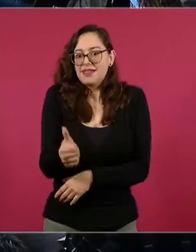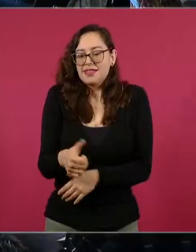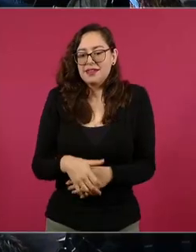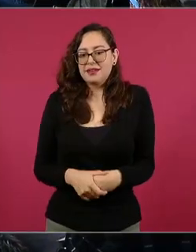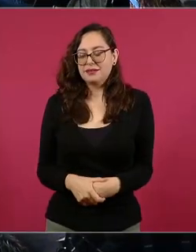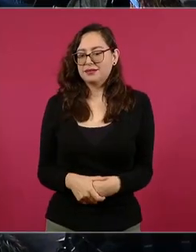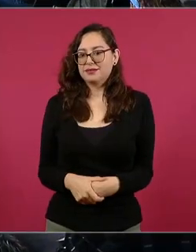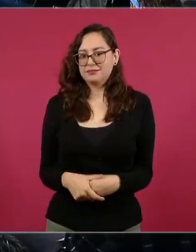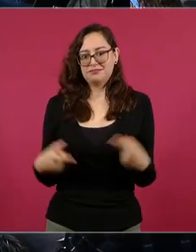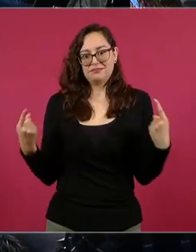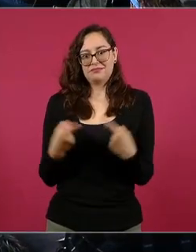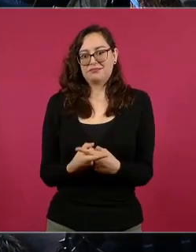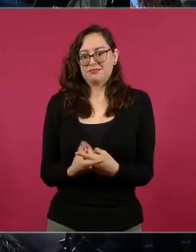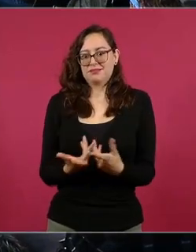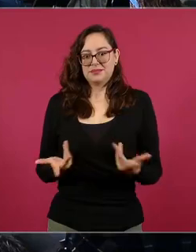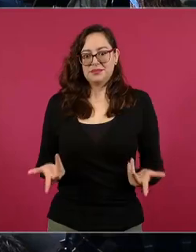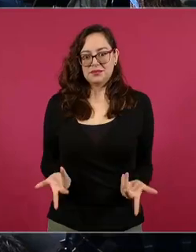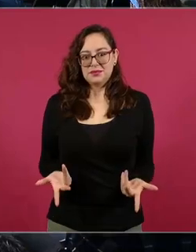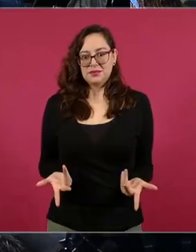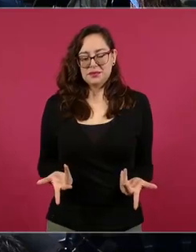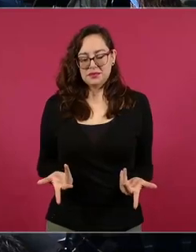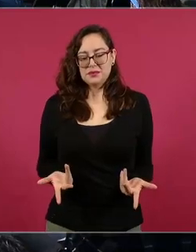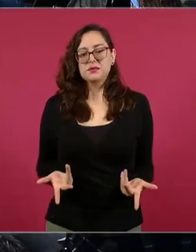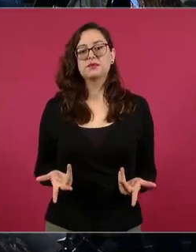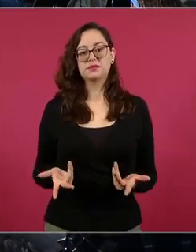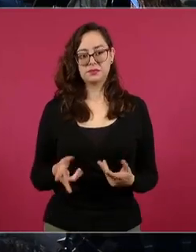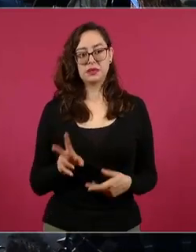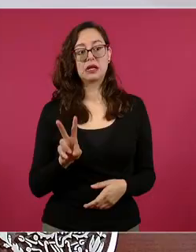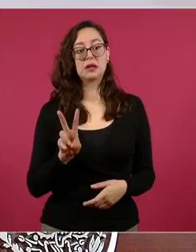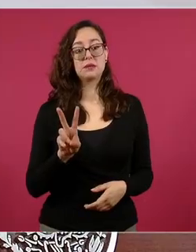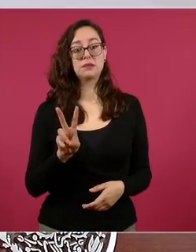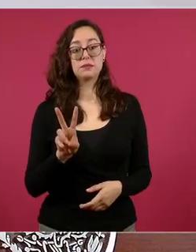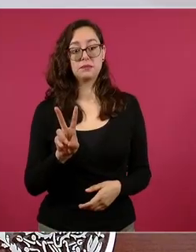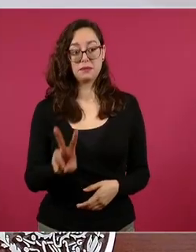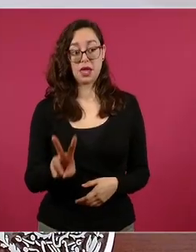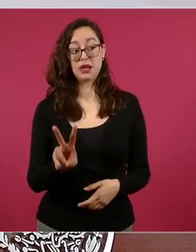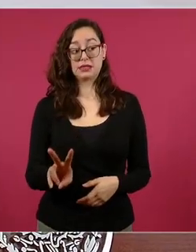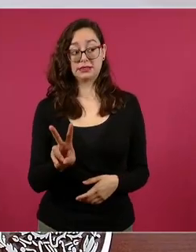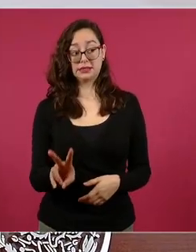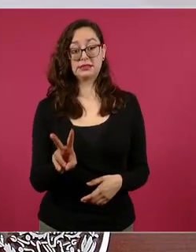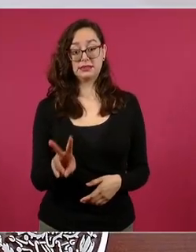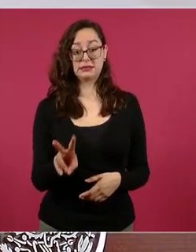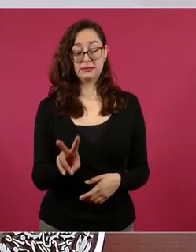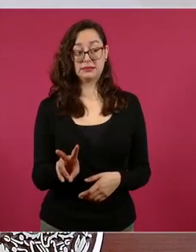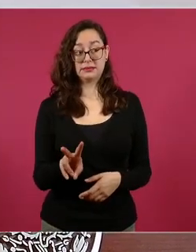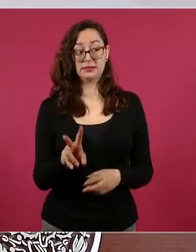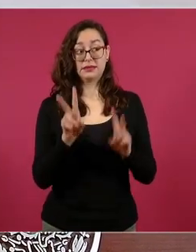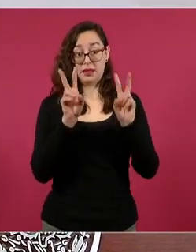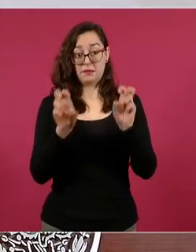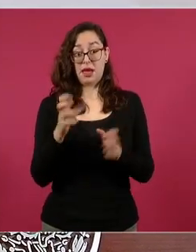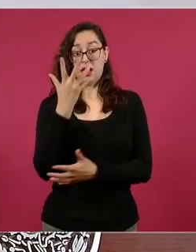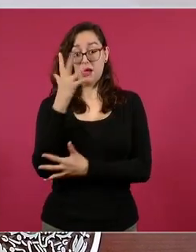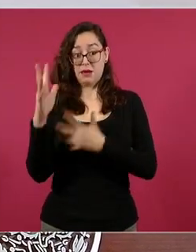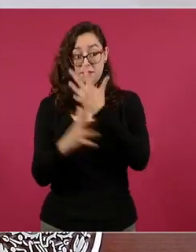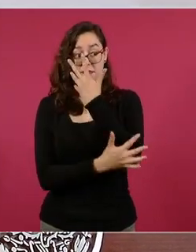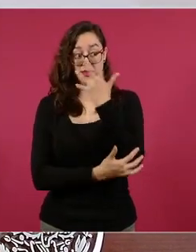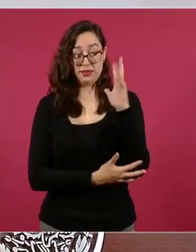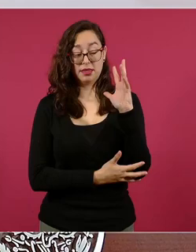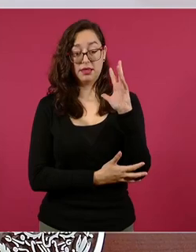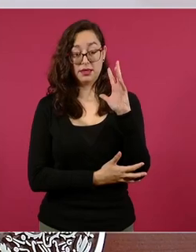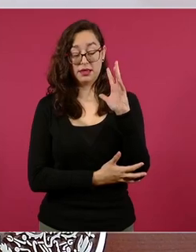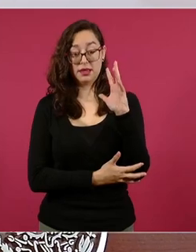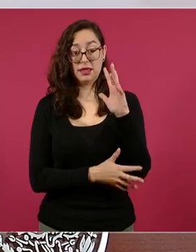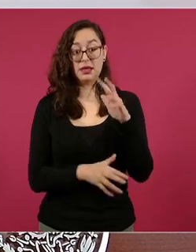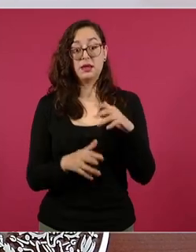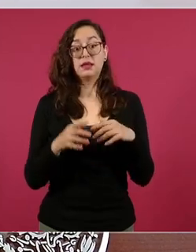Sí. Entonces vamos, el viernes, como vienen de medio ambiente, lo del